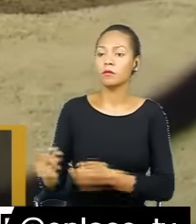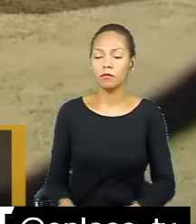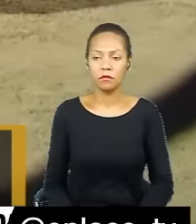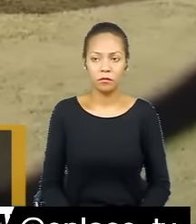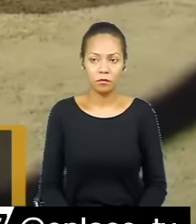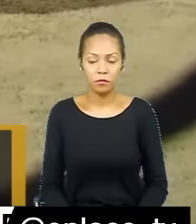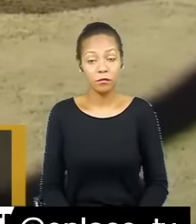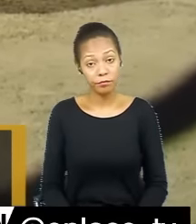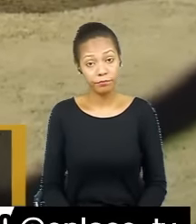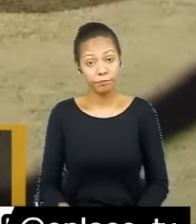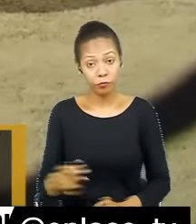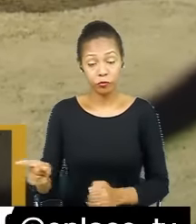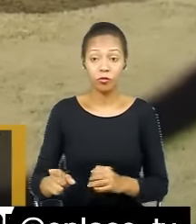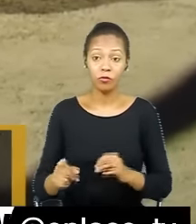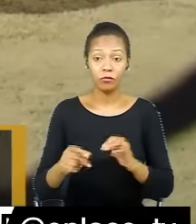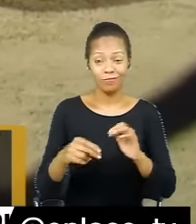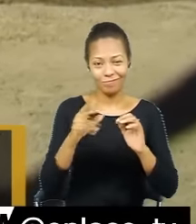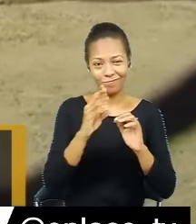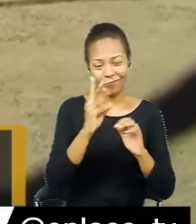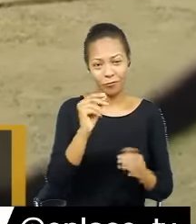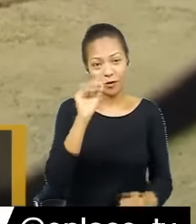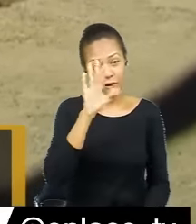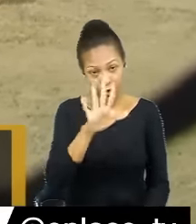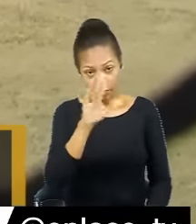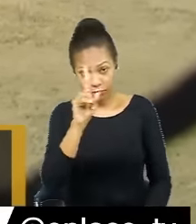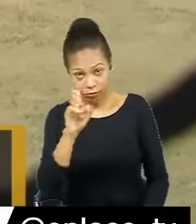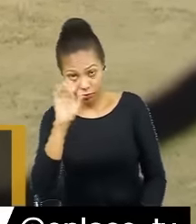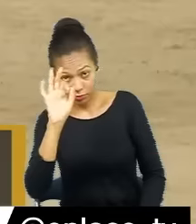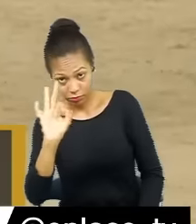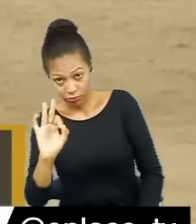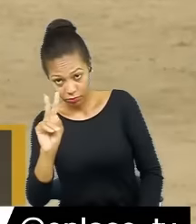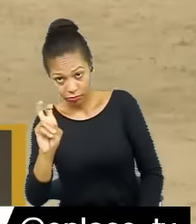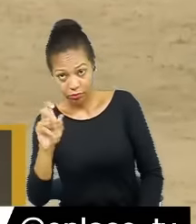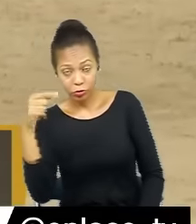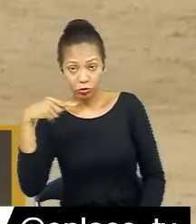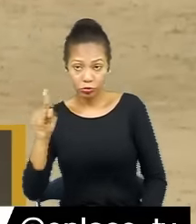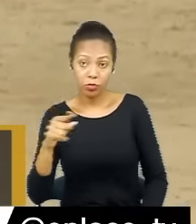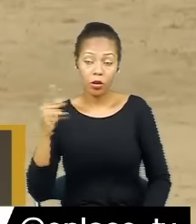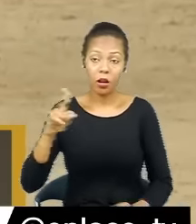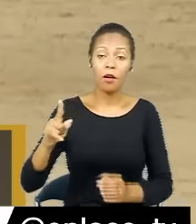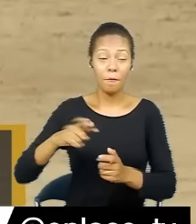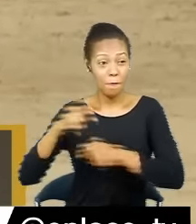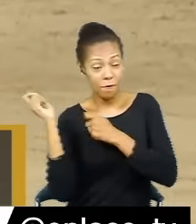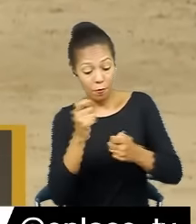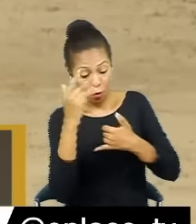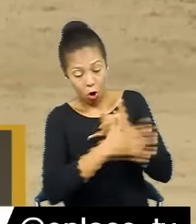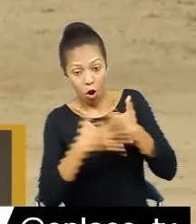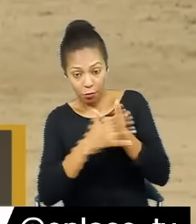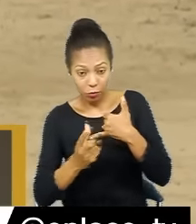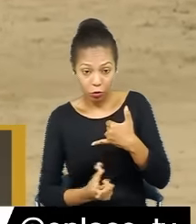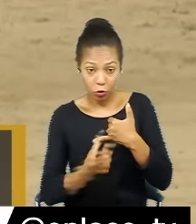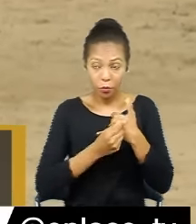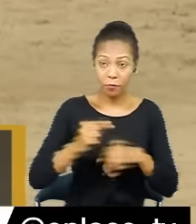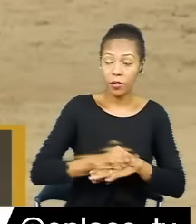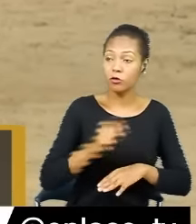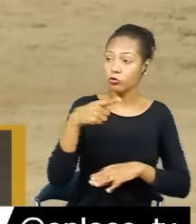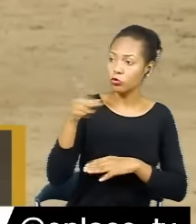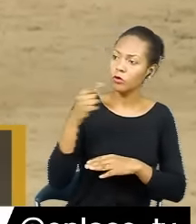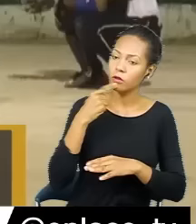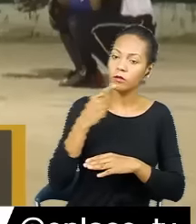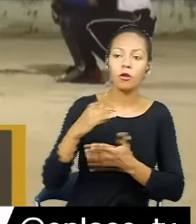La resolución 567, por medio de la cual el Comité Ejecutivo de la Federación Colombiana de Béisbol suspende la pertenencia de la Liga Santanderiana